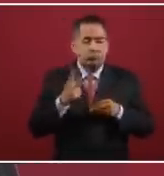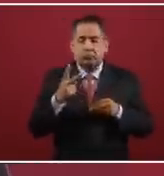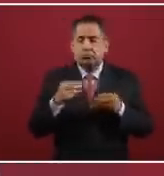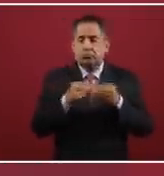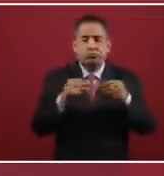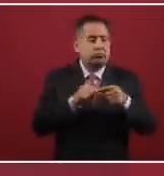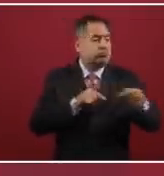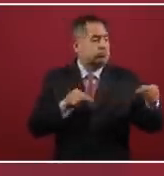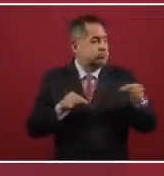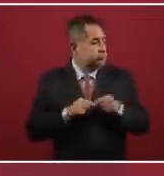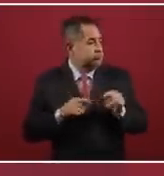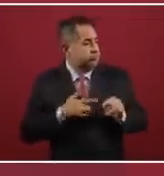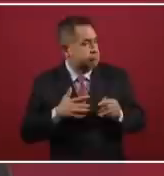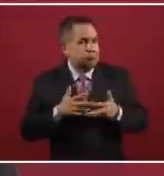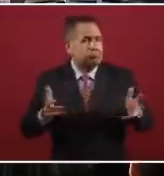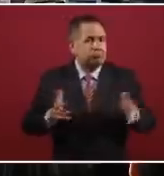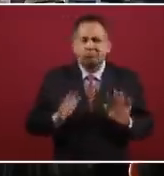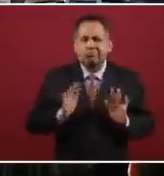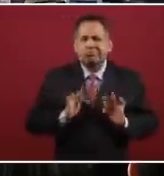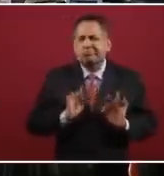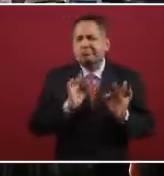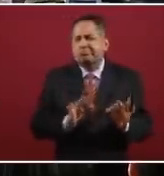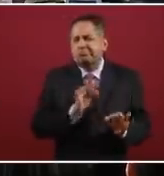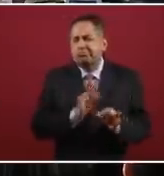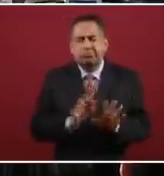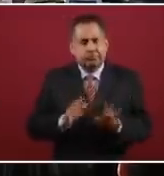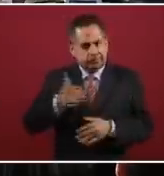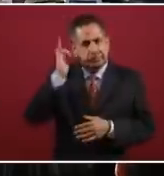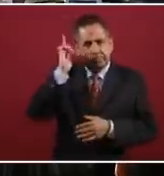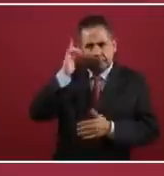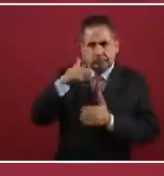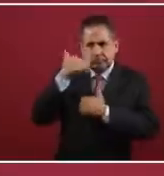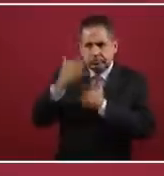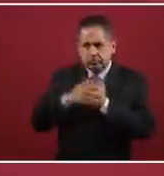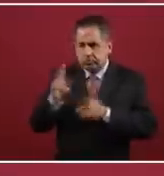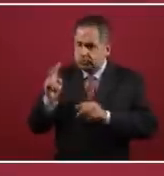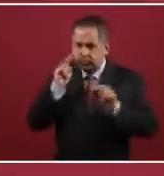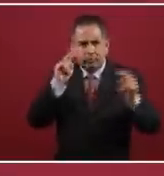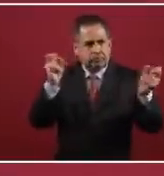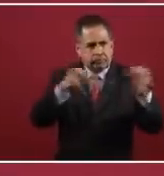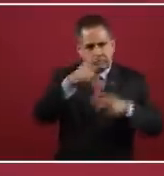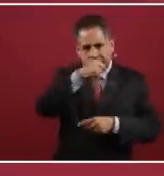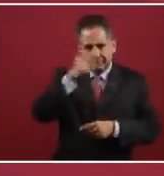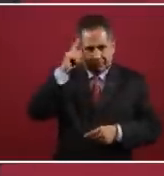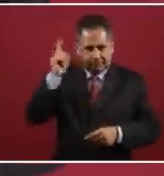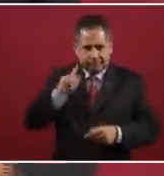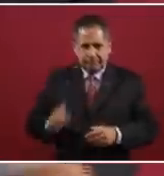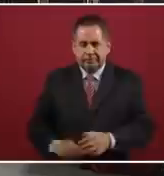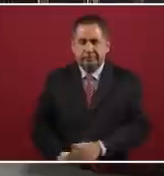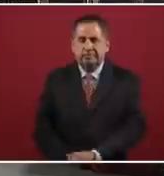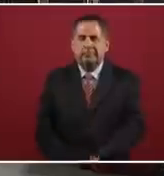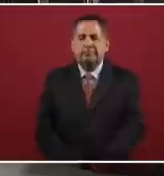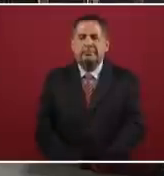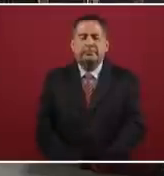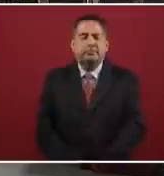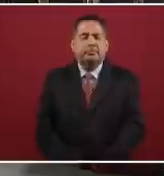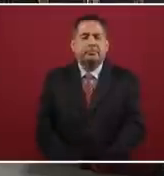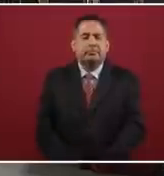5 metros por 2.5 y me parece grandota. Esperamos algún día verlos por allá. Muchas gracias.